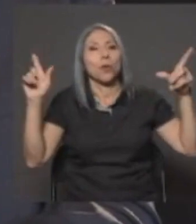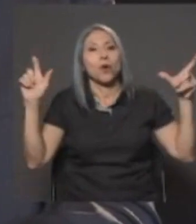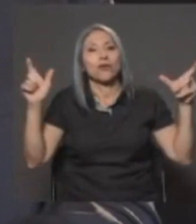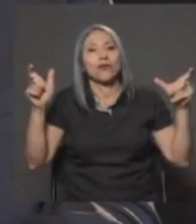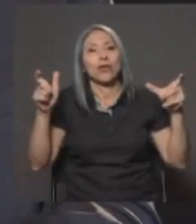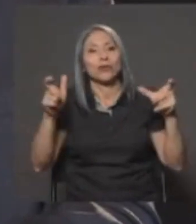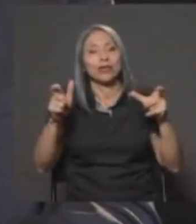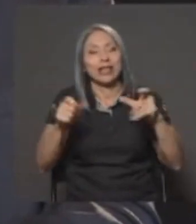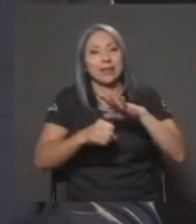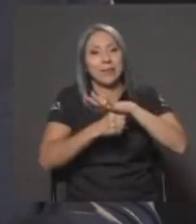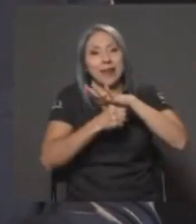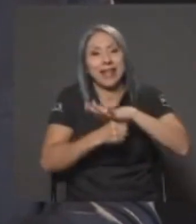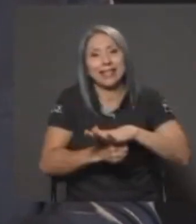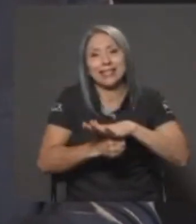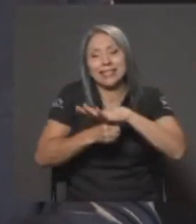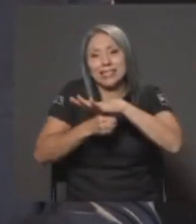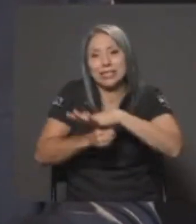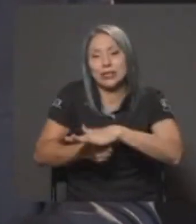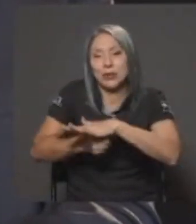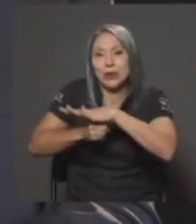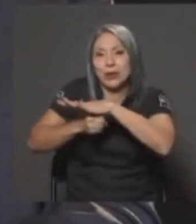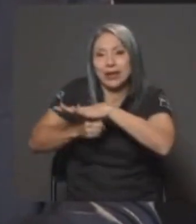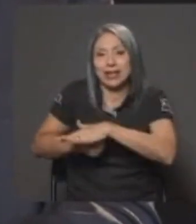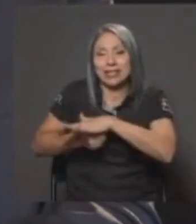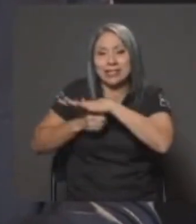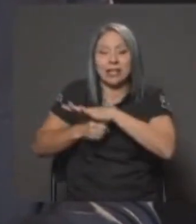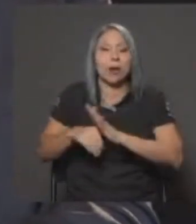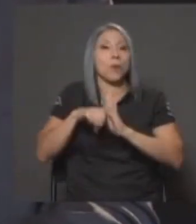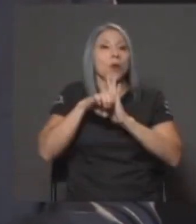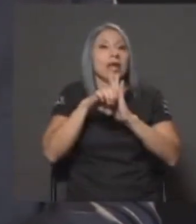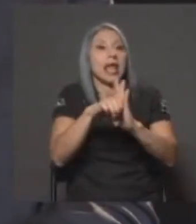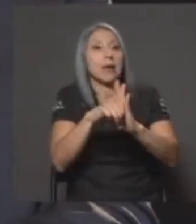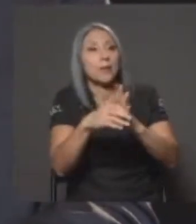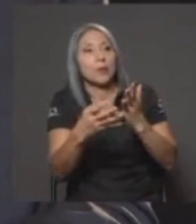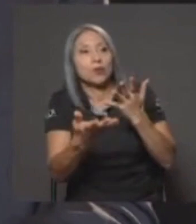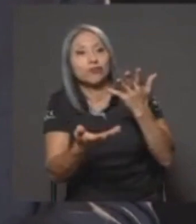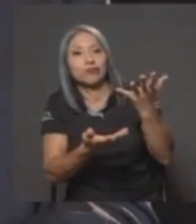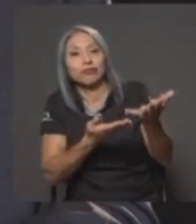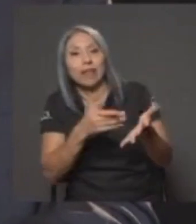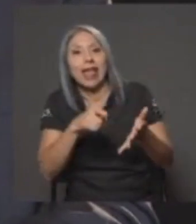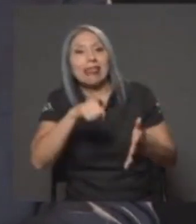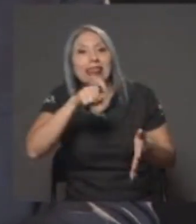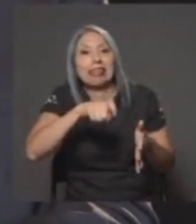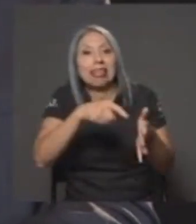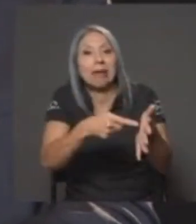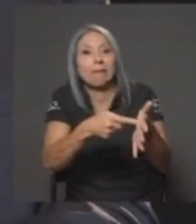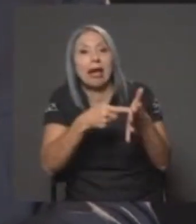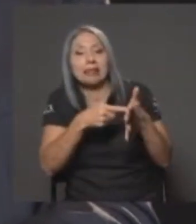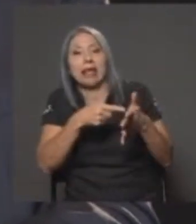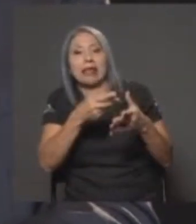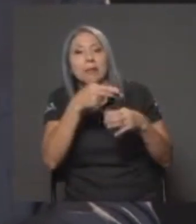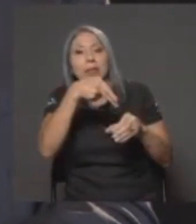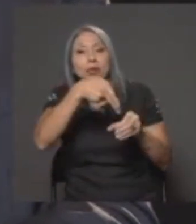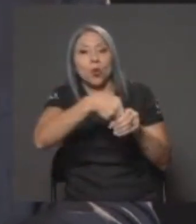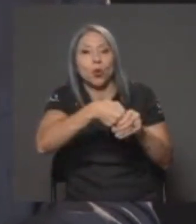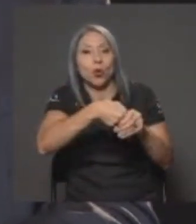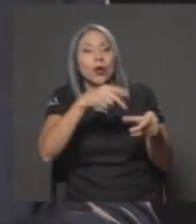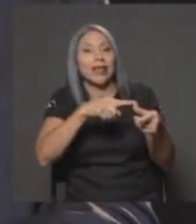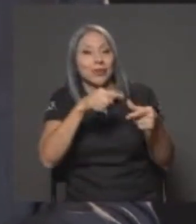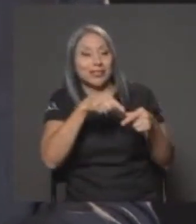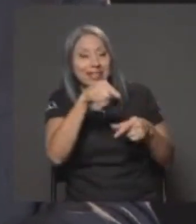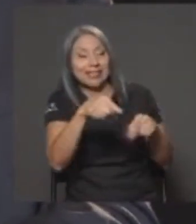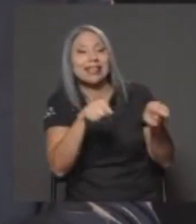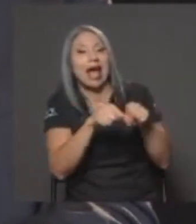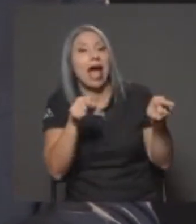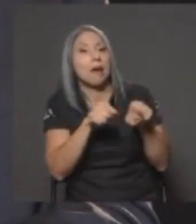presiones agregadas sobre cuestiones como la demanda del petróleo, ¿verdad? Y entonces también los precios del petróleo han